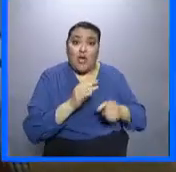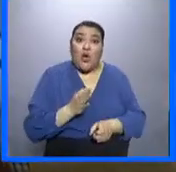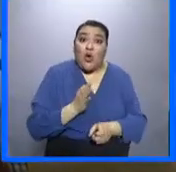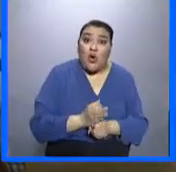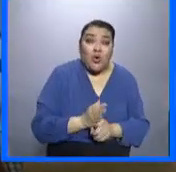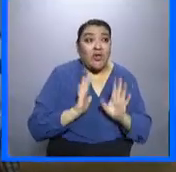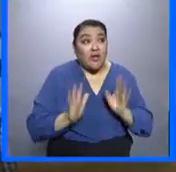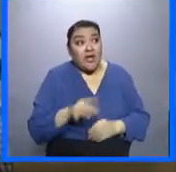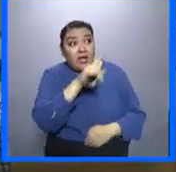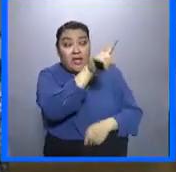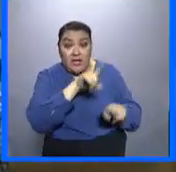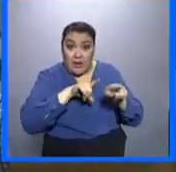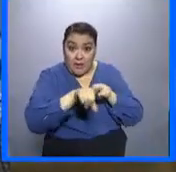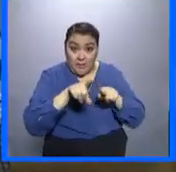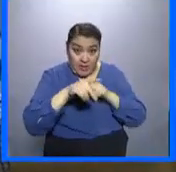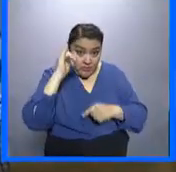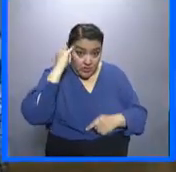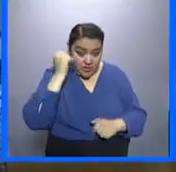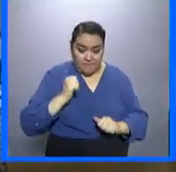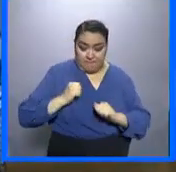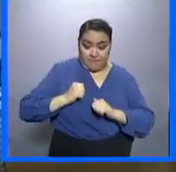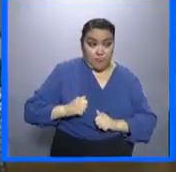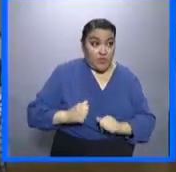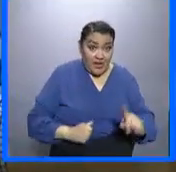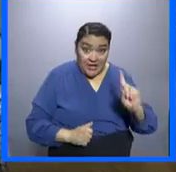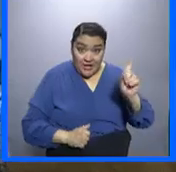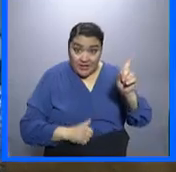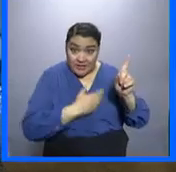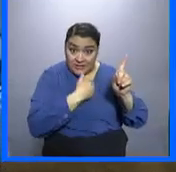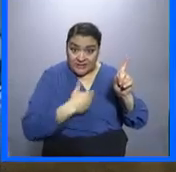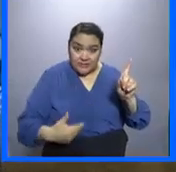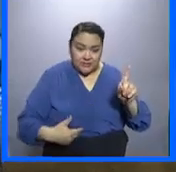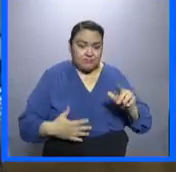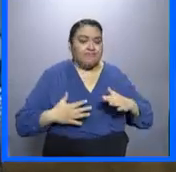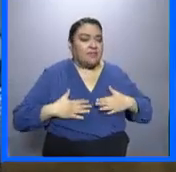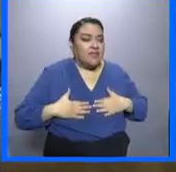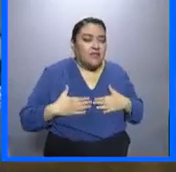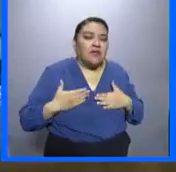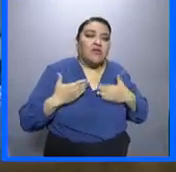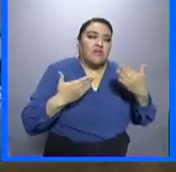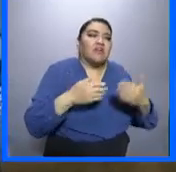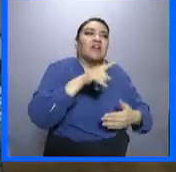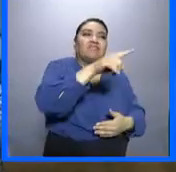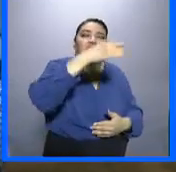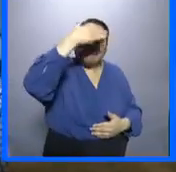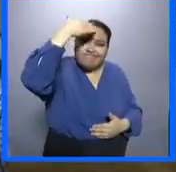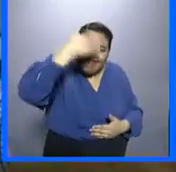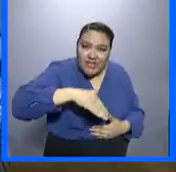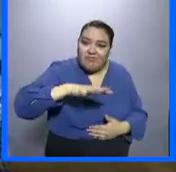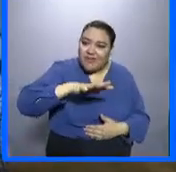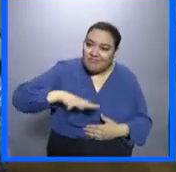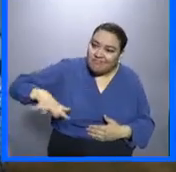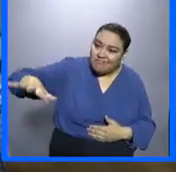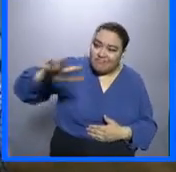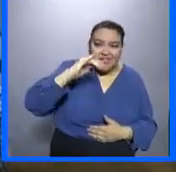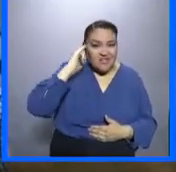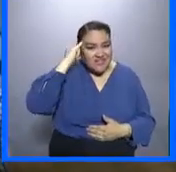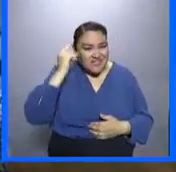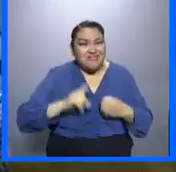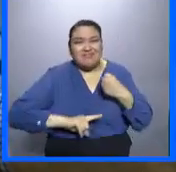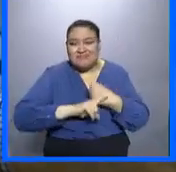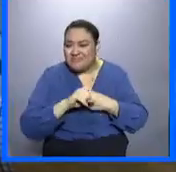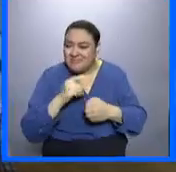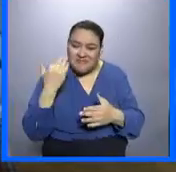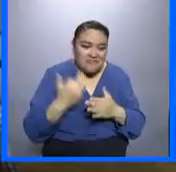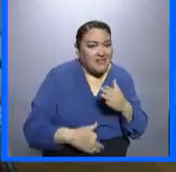un hermano indígena haya llegado acá, pues sí representa una esperanza de que pues él sabe las necesidades, él sabe que como pueblos indígenas siempre